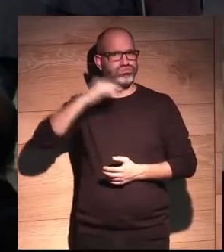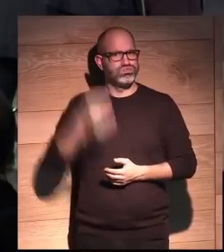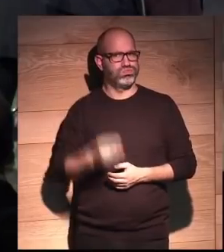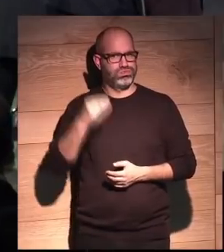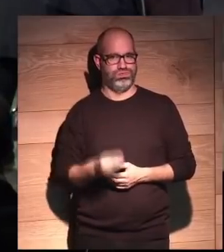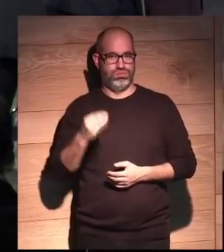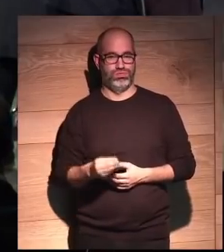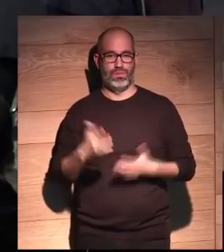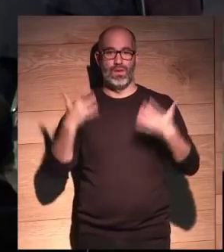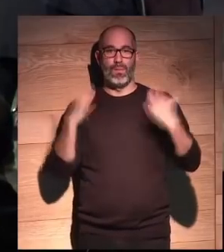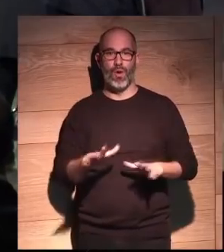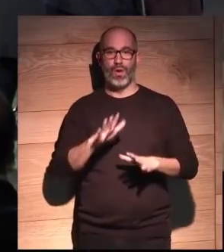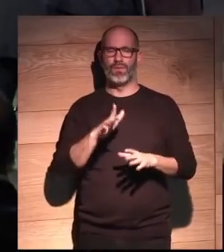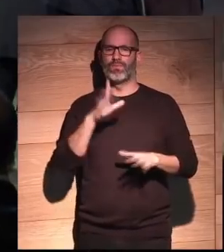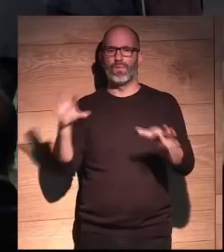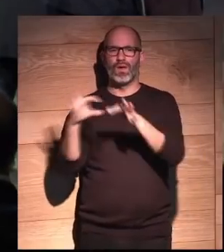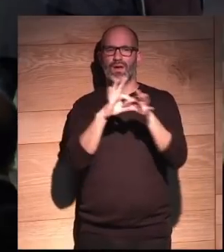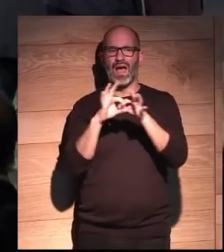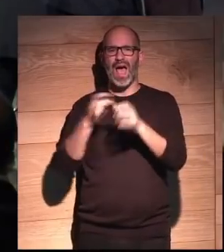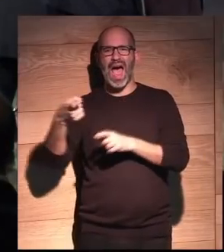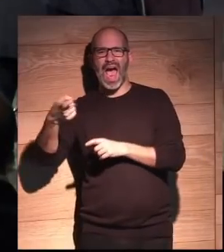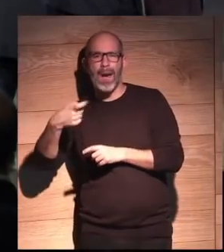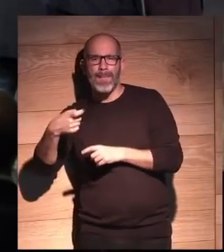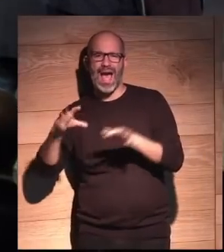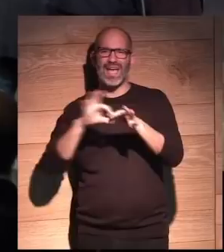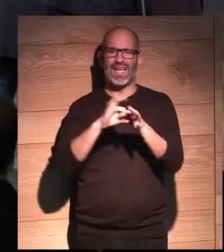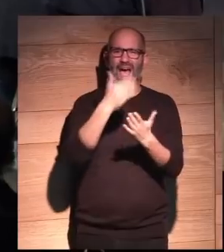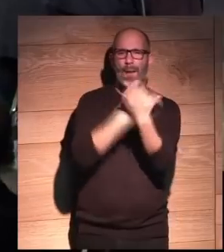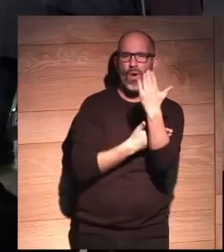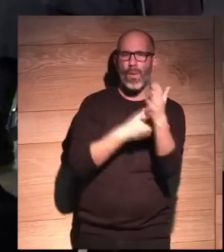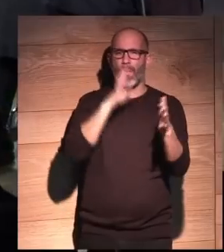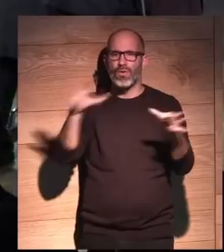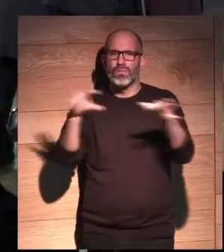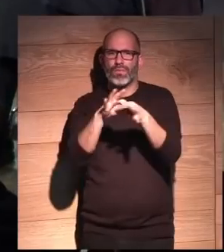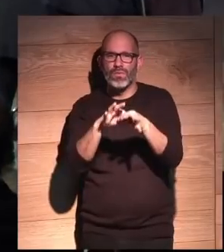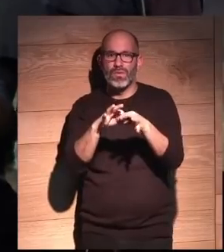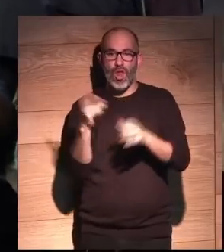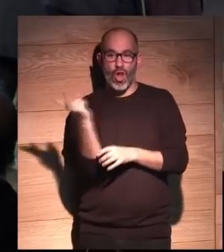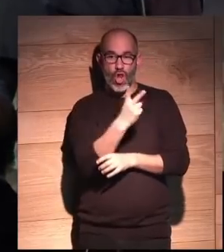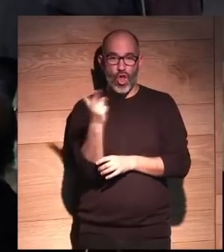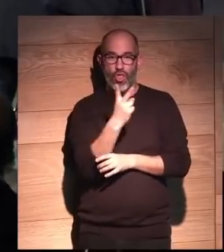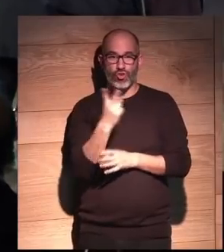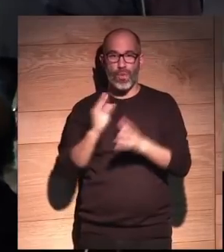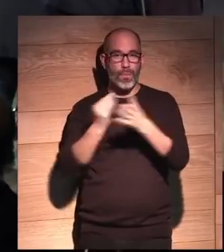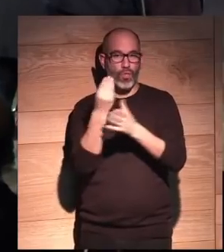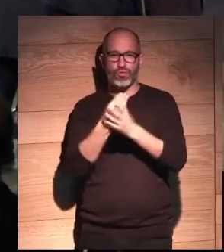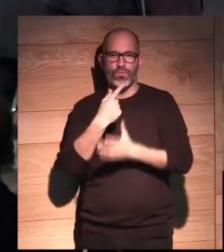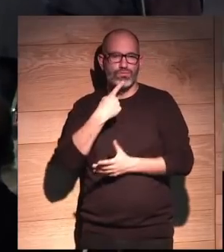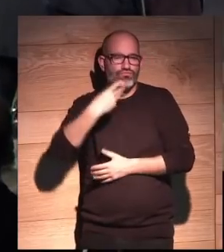tienen que ver, pero no por lo que dices tú, aunque algo has apuntado. Porque jamón y gamba son dos productos